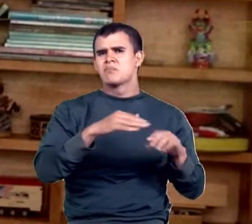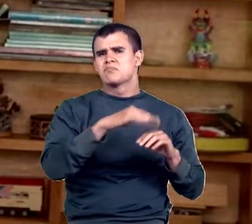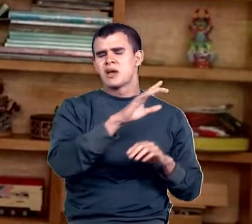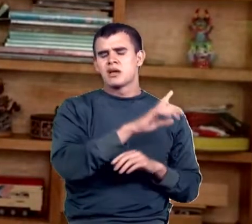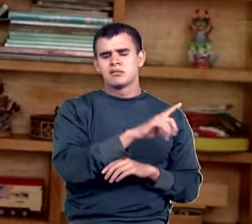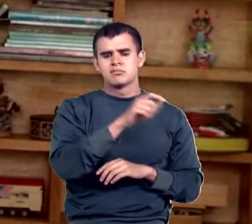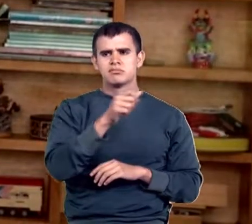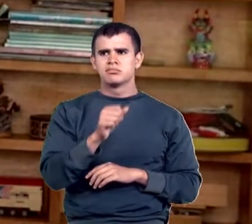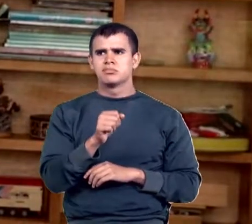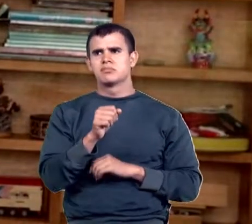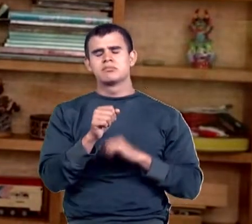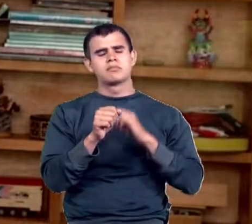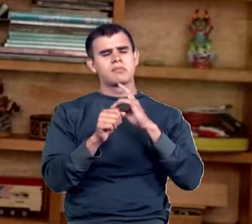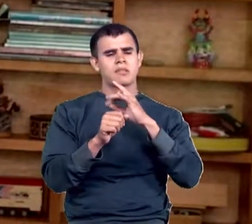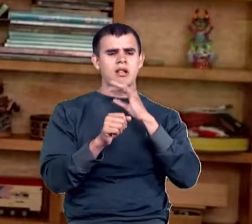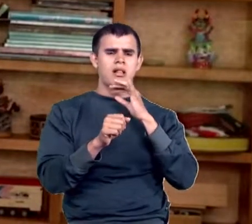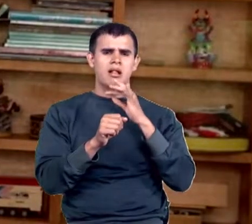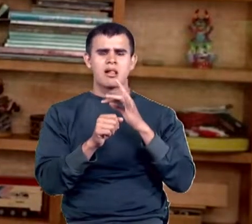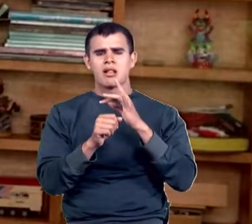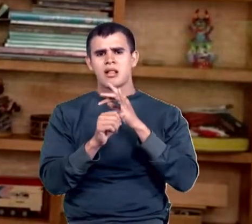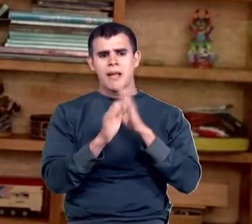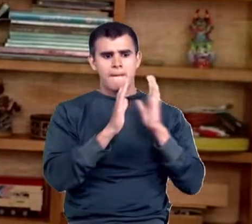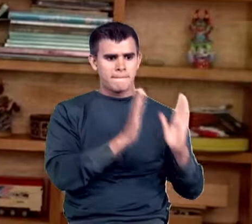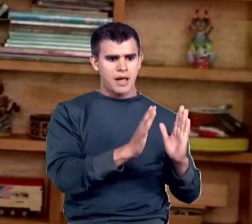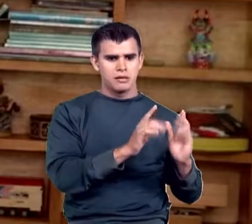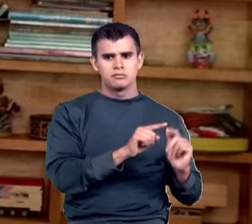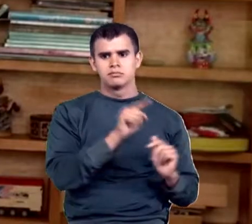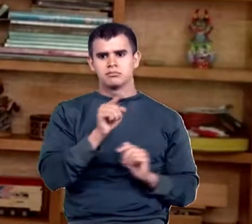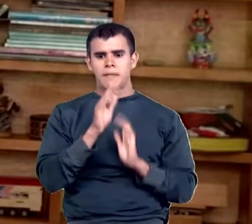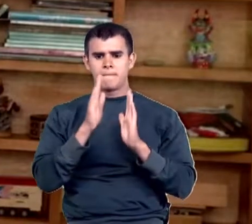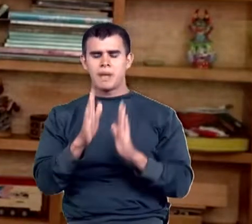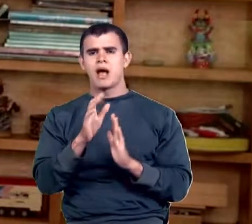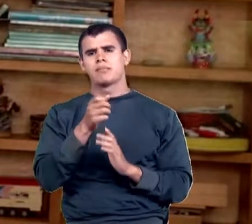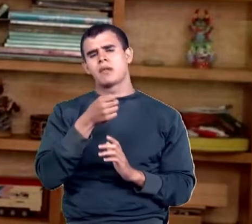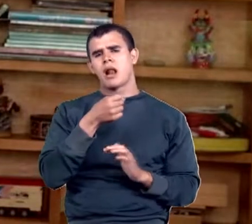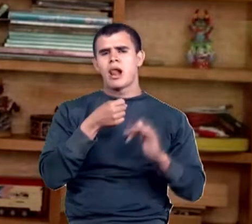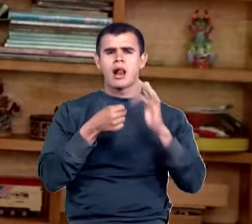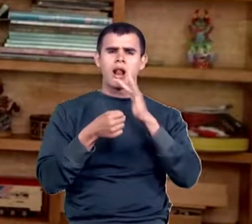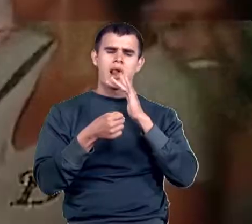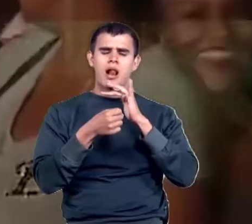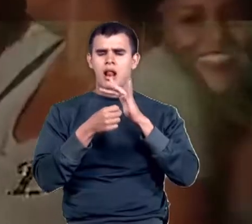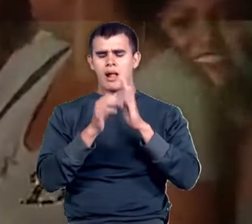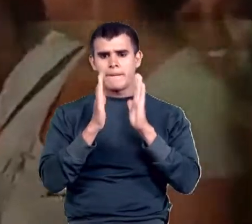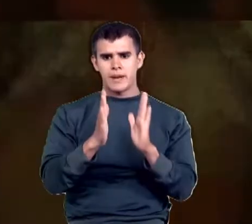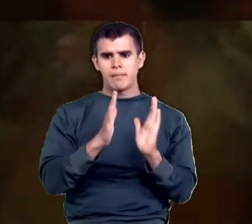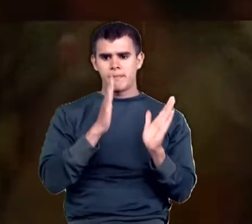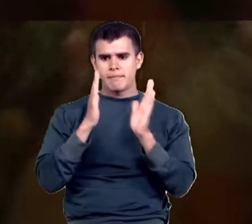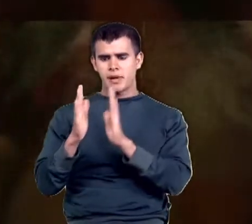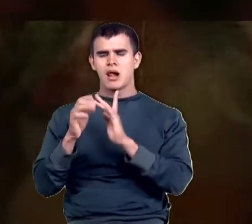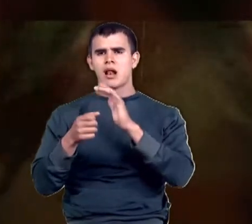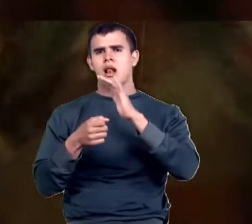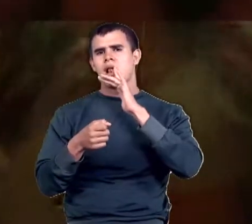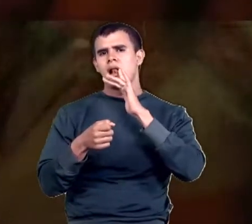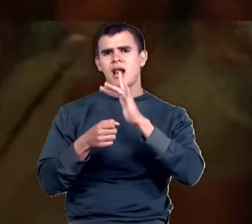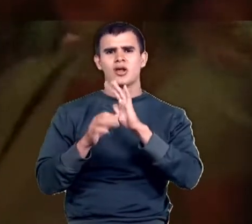mejor en bloque por el tema de la estructura, que a veces es muy espontánea, no es tan cerrada como en otros